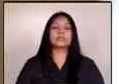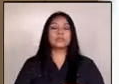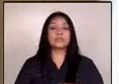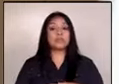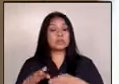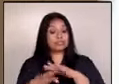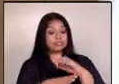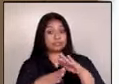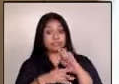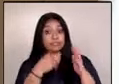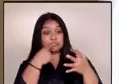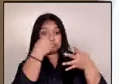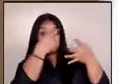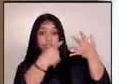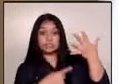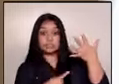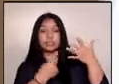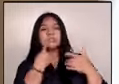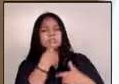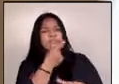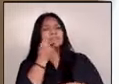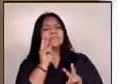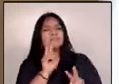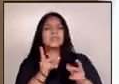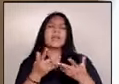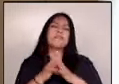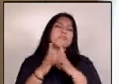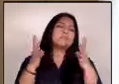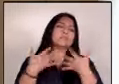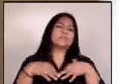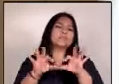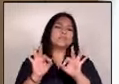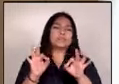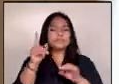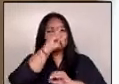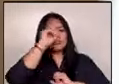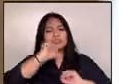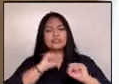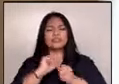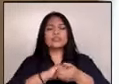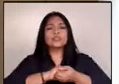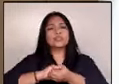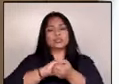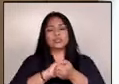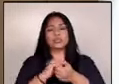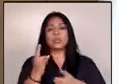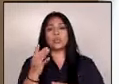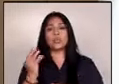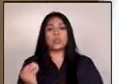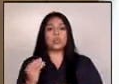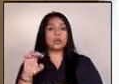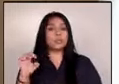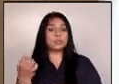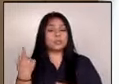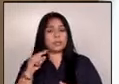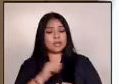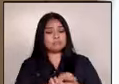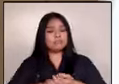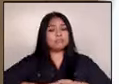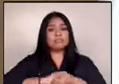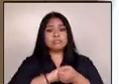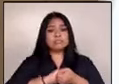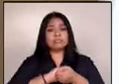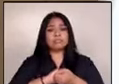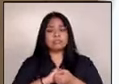base en lo anterior percibimos grandes oportunidades de trabajo en conjunto con la Unión Europea para continuar nuestros